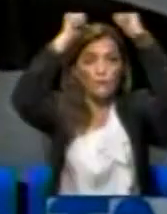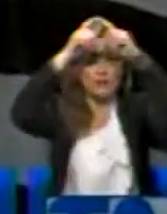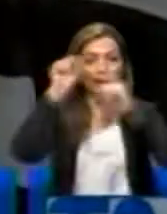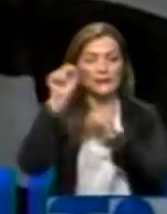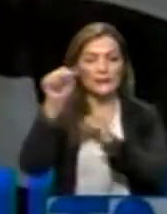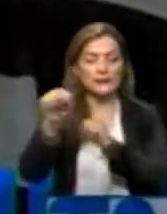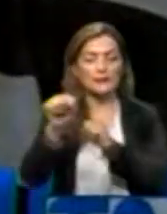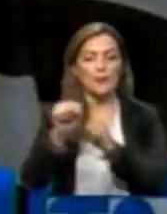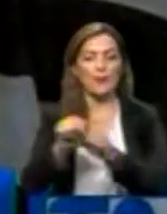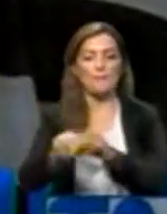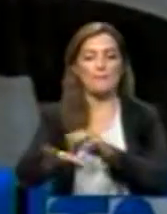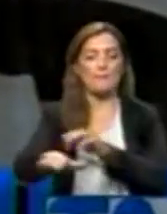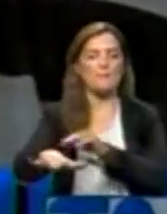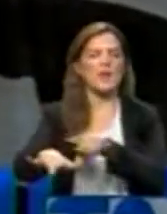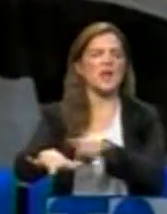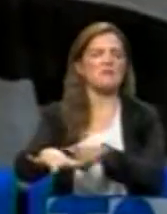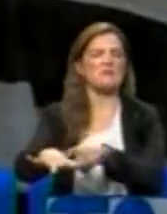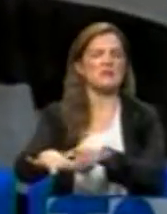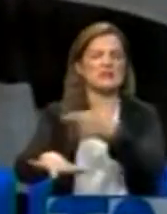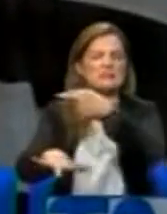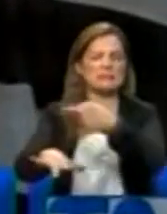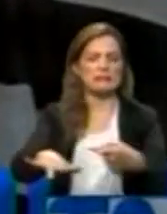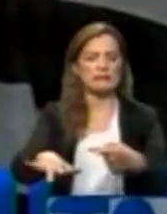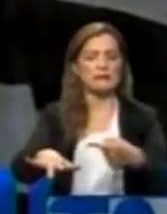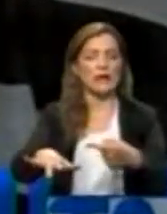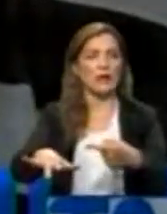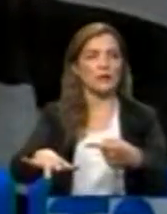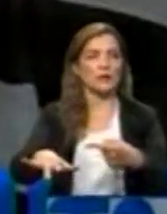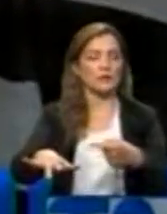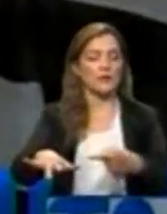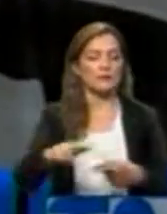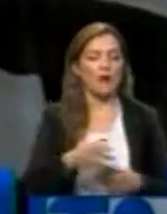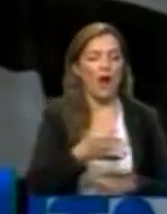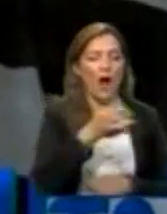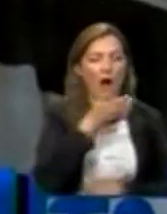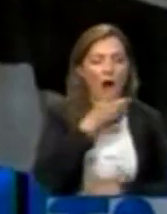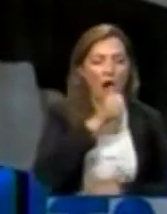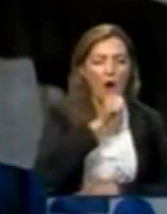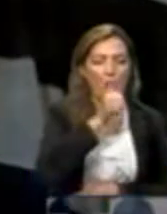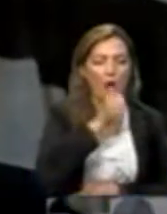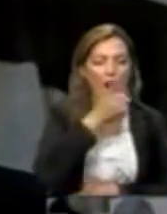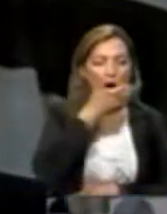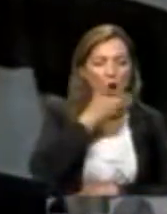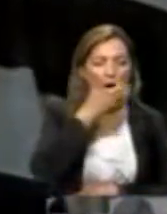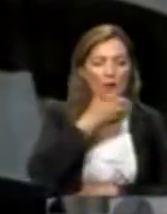En el momento en el que me quema el pie, una bacteria hospitalaria entra por mi pie. ¿Con qué le quemó?